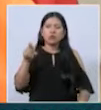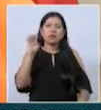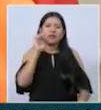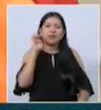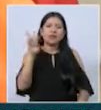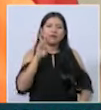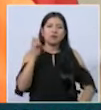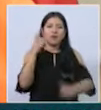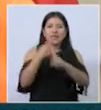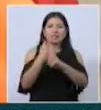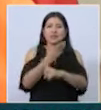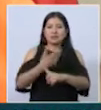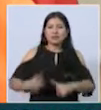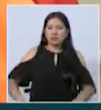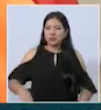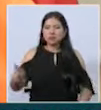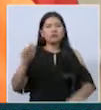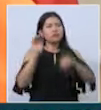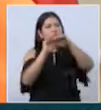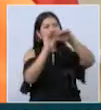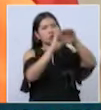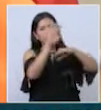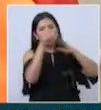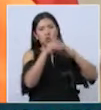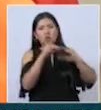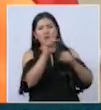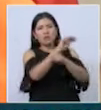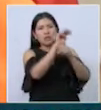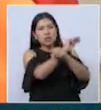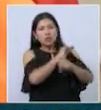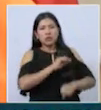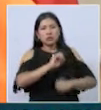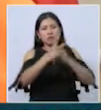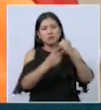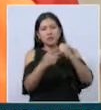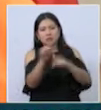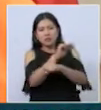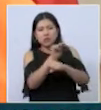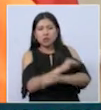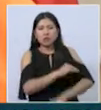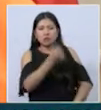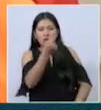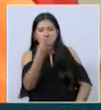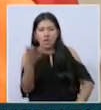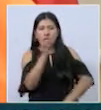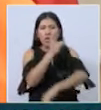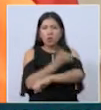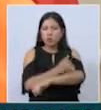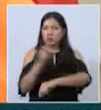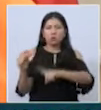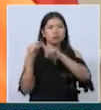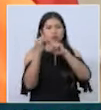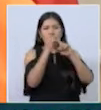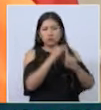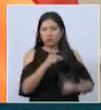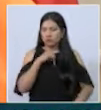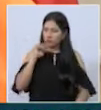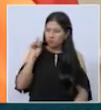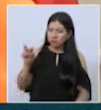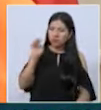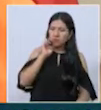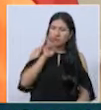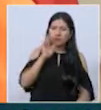Morales a los ministros, viceministros y otras autoridades. Yo considero que Evo Morales ya ha perdido la razón,